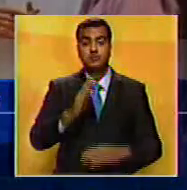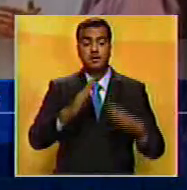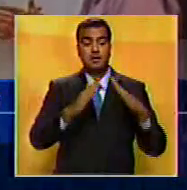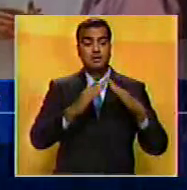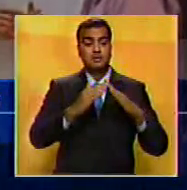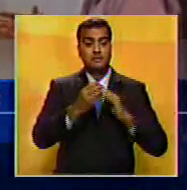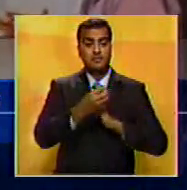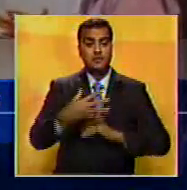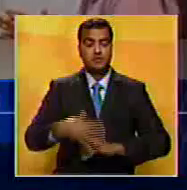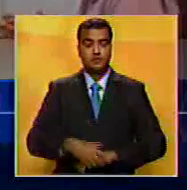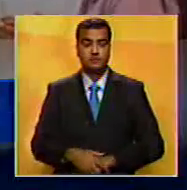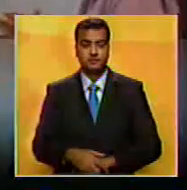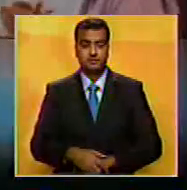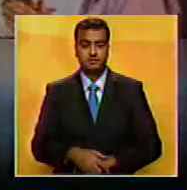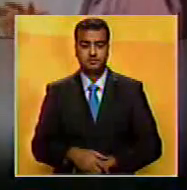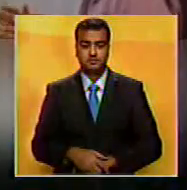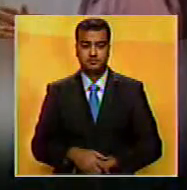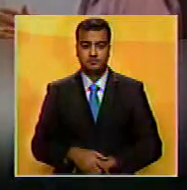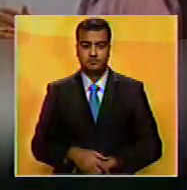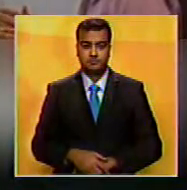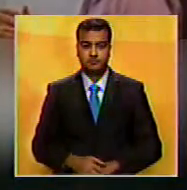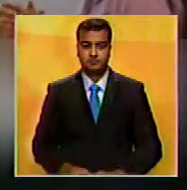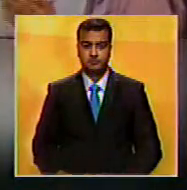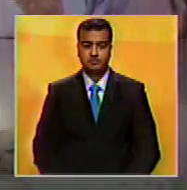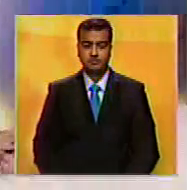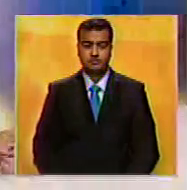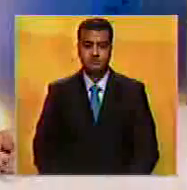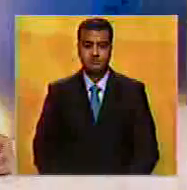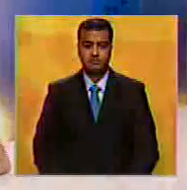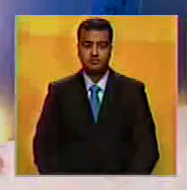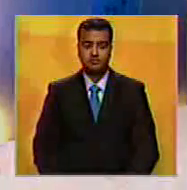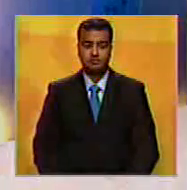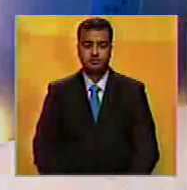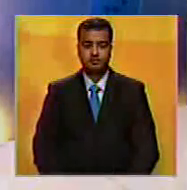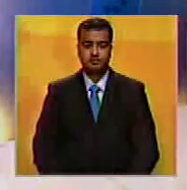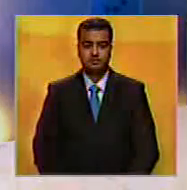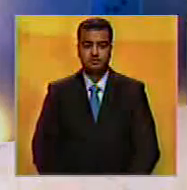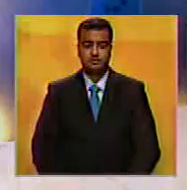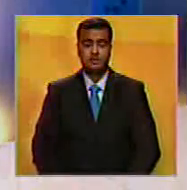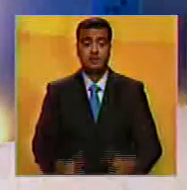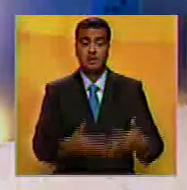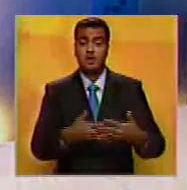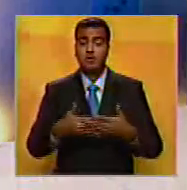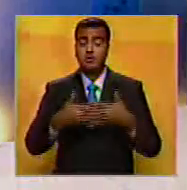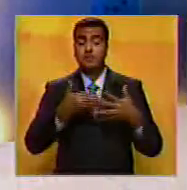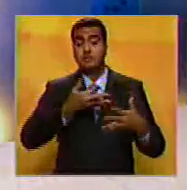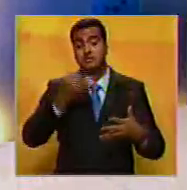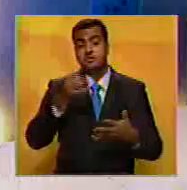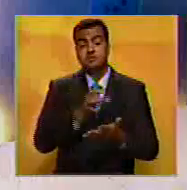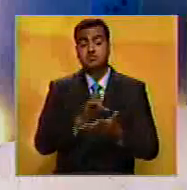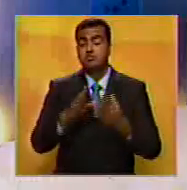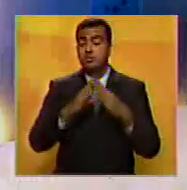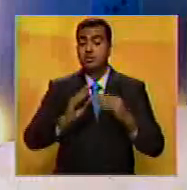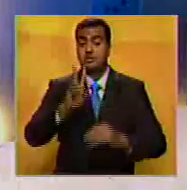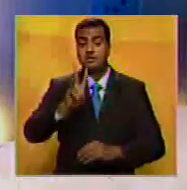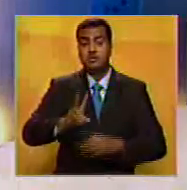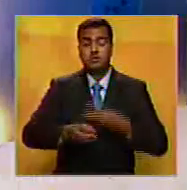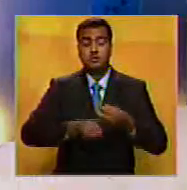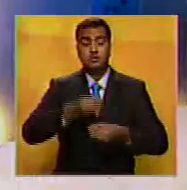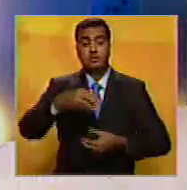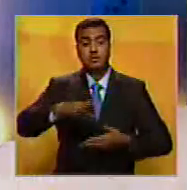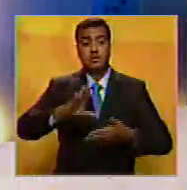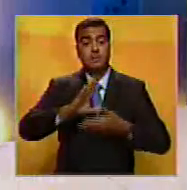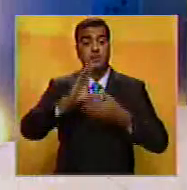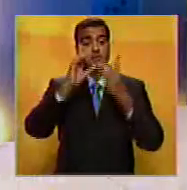la República, y que es transmitido por Radio Miraflores. Estados Unidos aseguró que el retiro definitivo de Venezuela de la OEA será